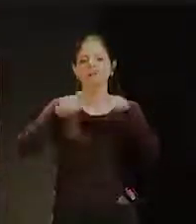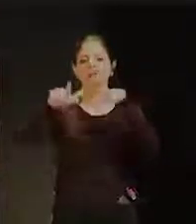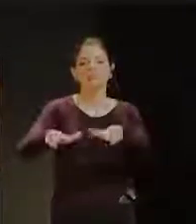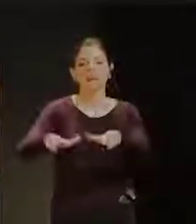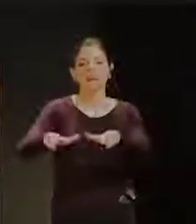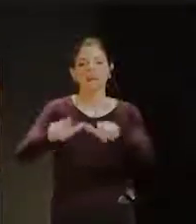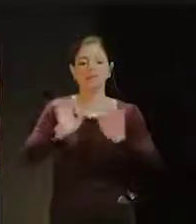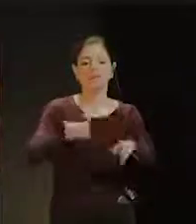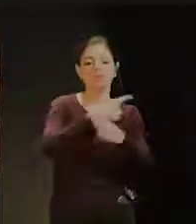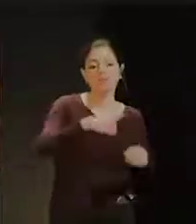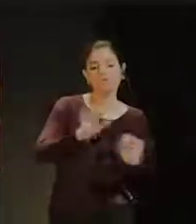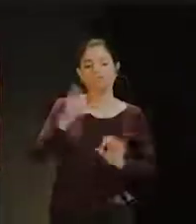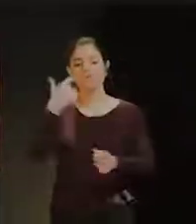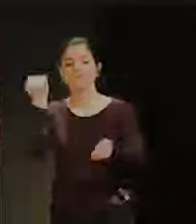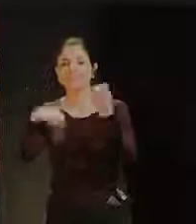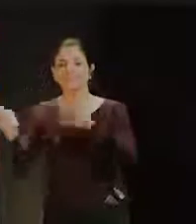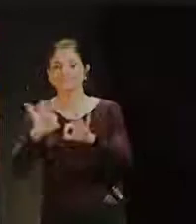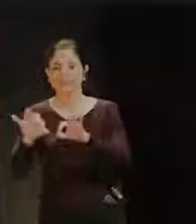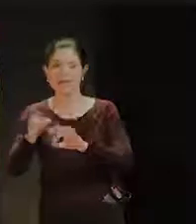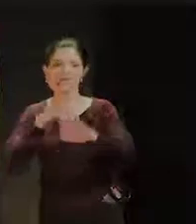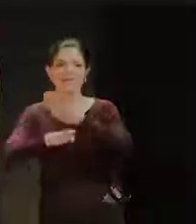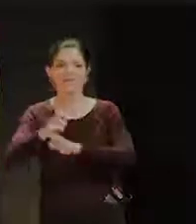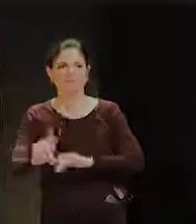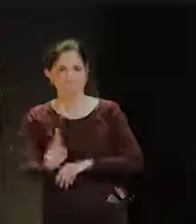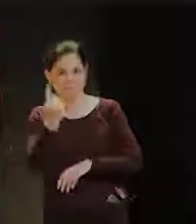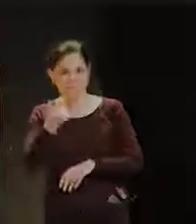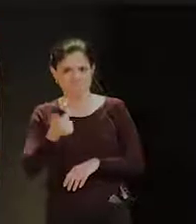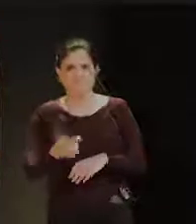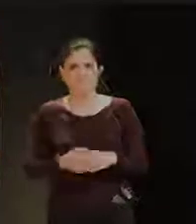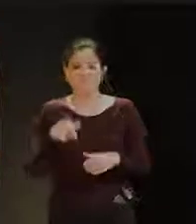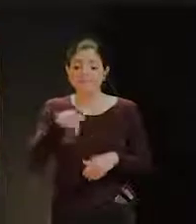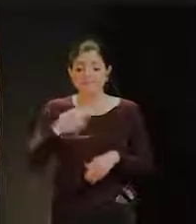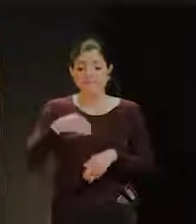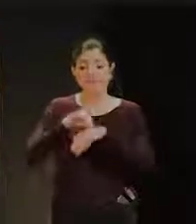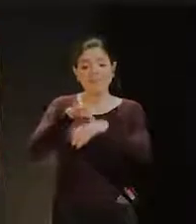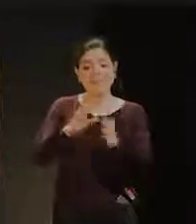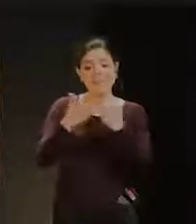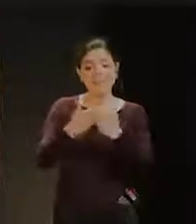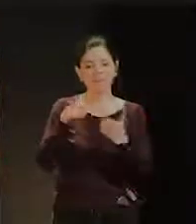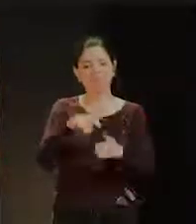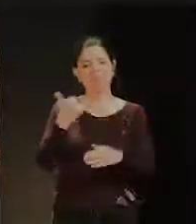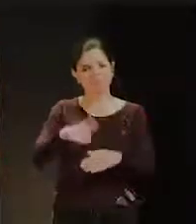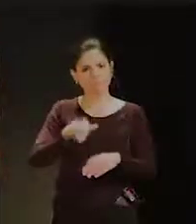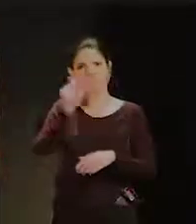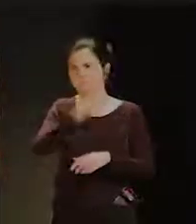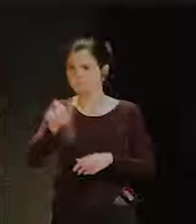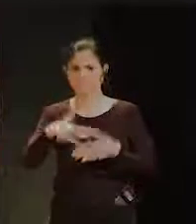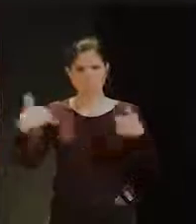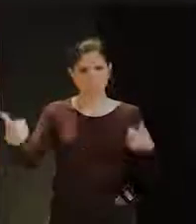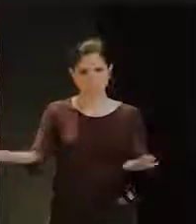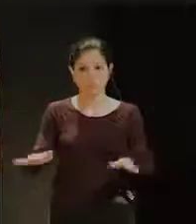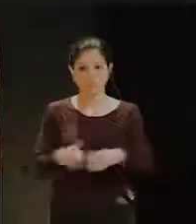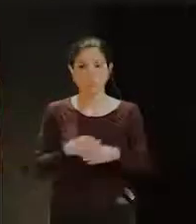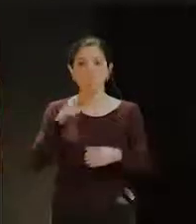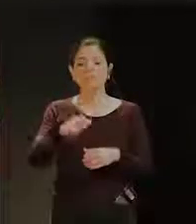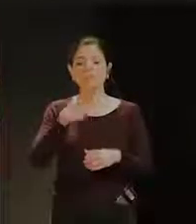salas, tanto de música como de teatro, sean más accesibles. Esta guía, este manual, está disponible para todo el mundo.